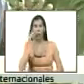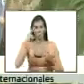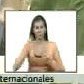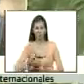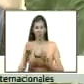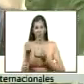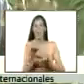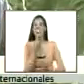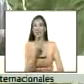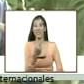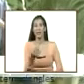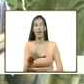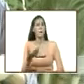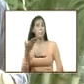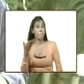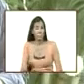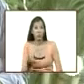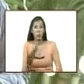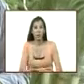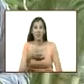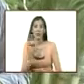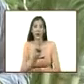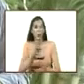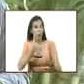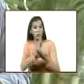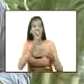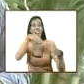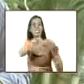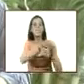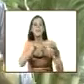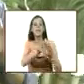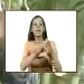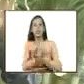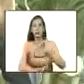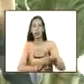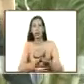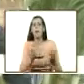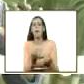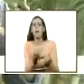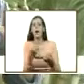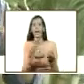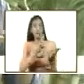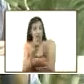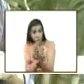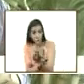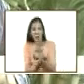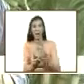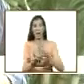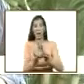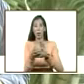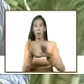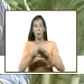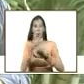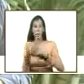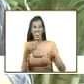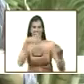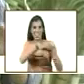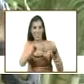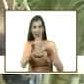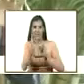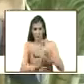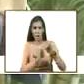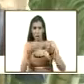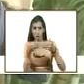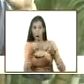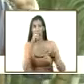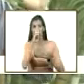fundamental que Venezuela proteja la fortaleza de sus reservas internacionales mediante la reforma de esta ley ya que estas reservas internacionales fueron las que